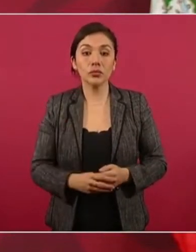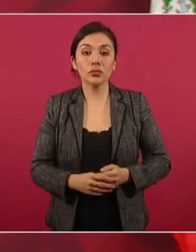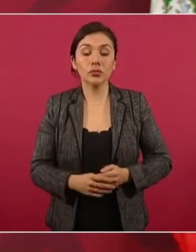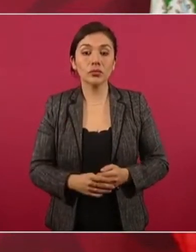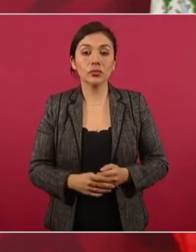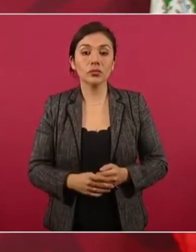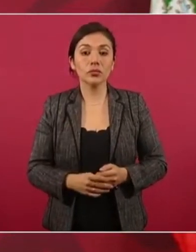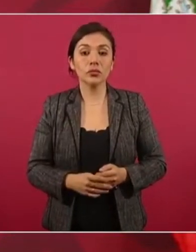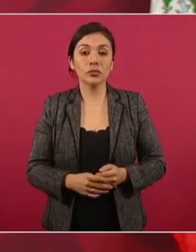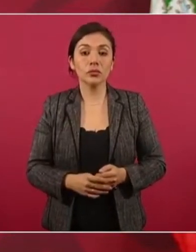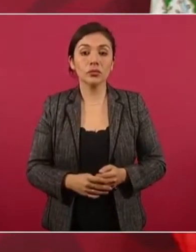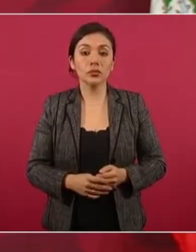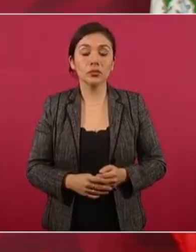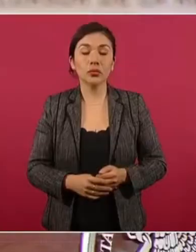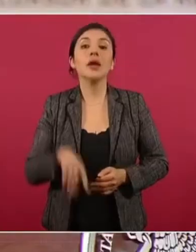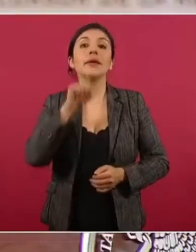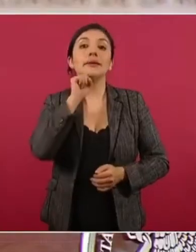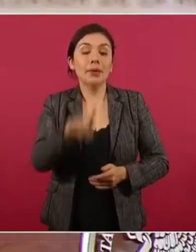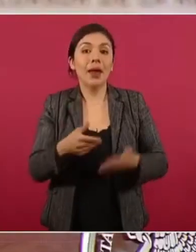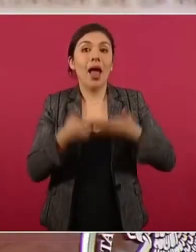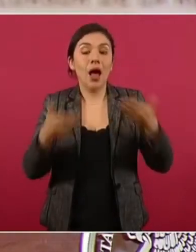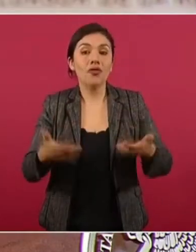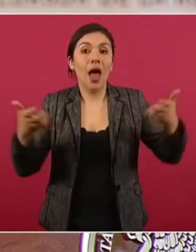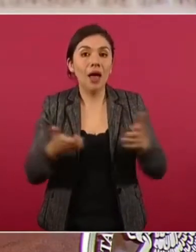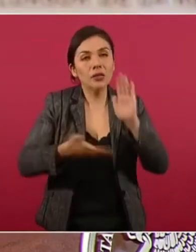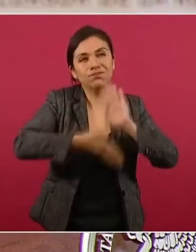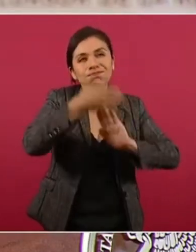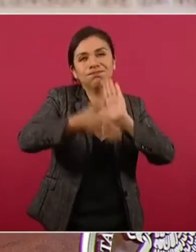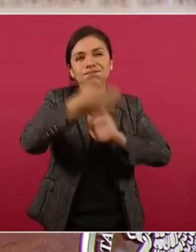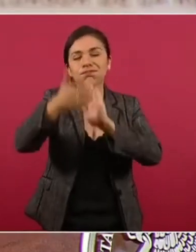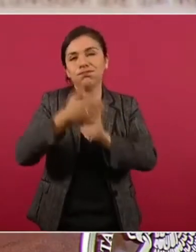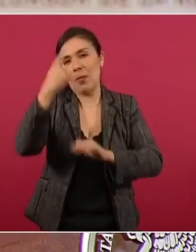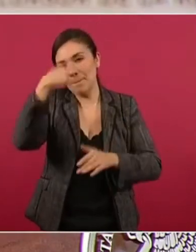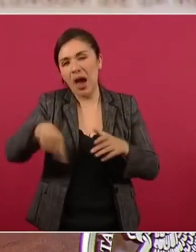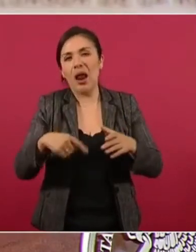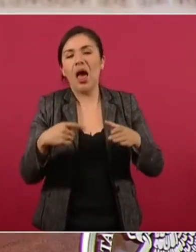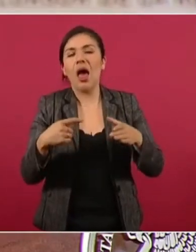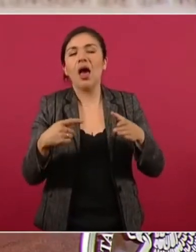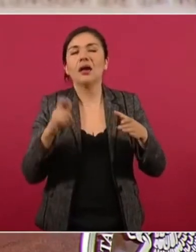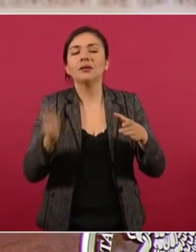También se está construyendo una planta de licuefacción